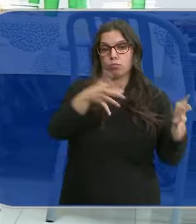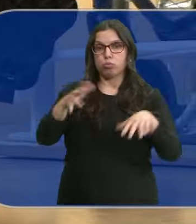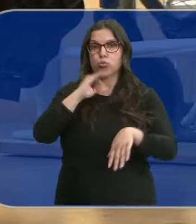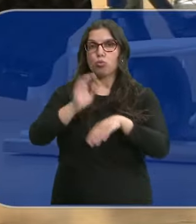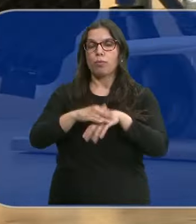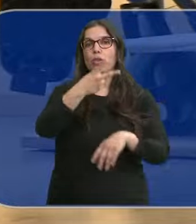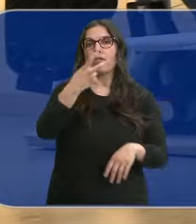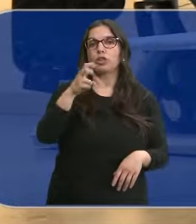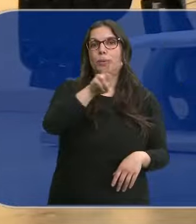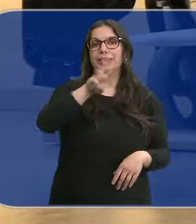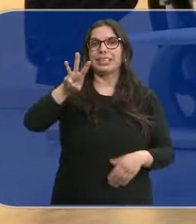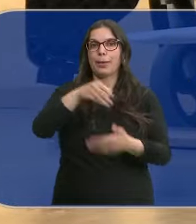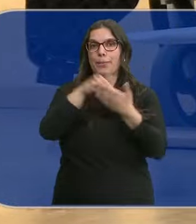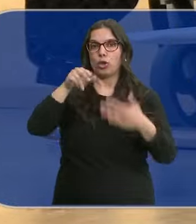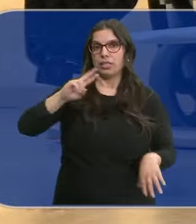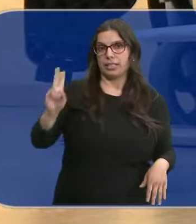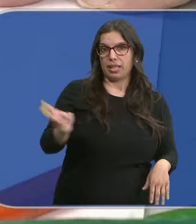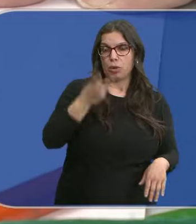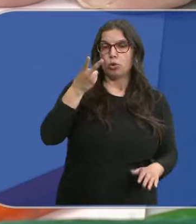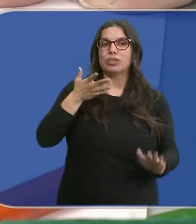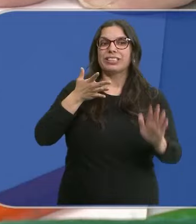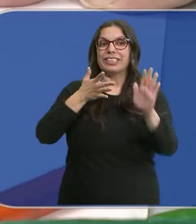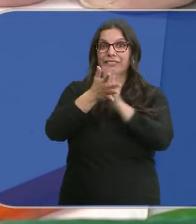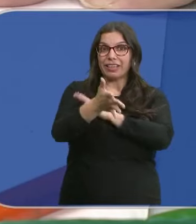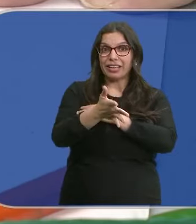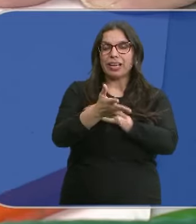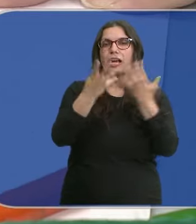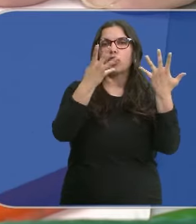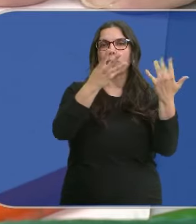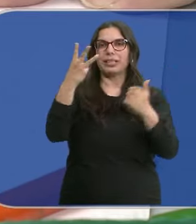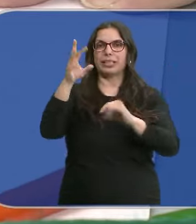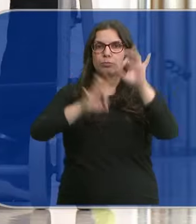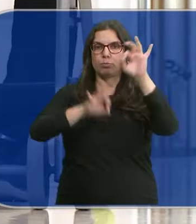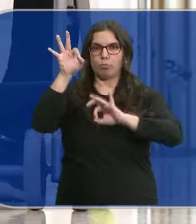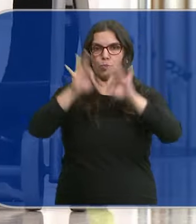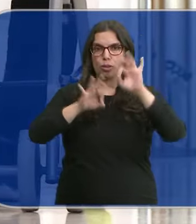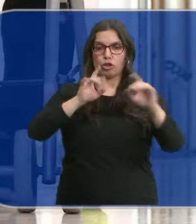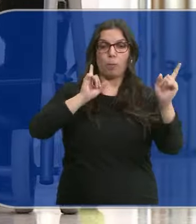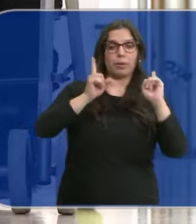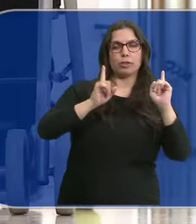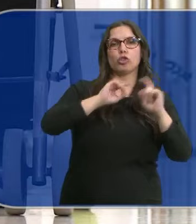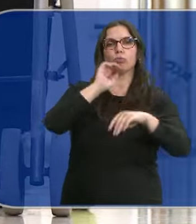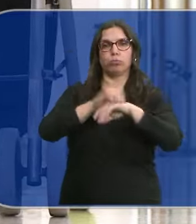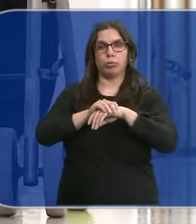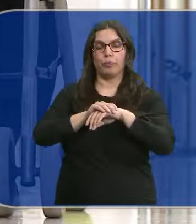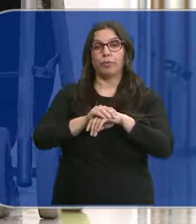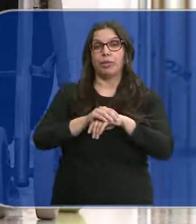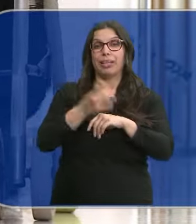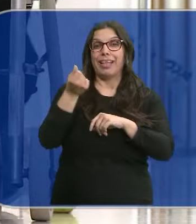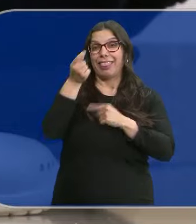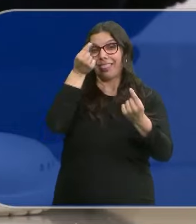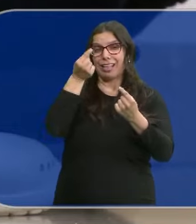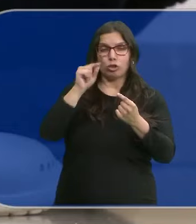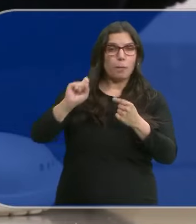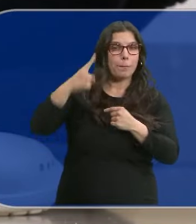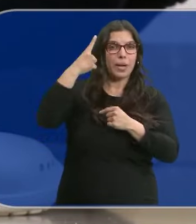los 223 millones de euros, lo que representa el 93% de lo previsto, la cifra más alta hasta